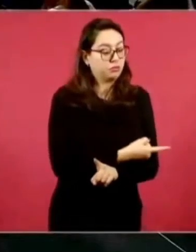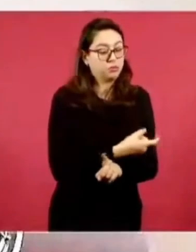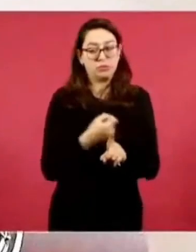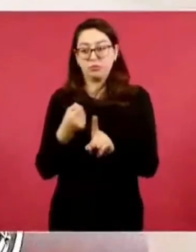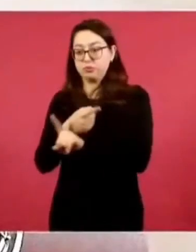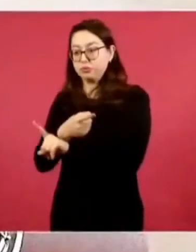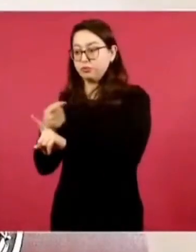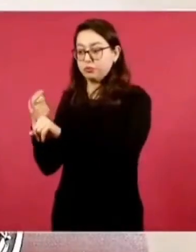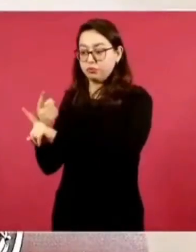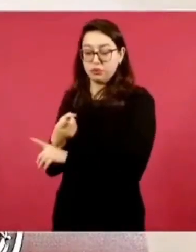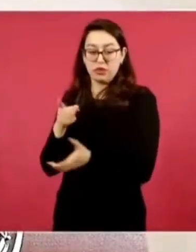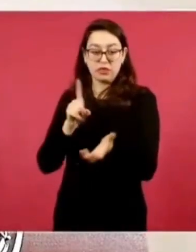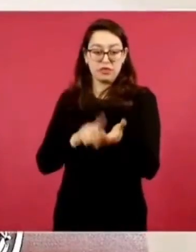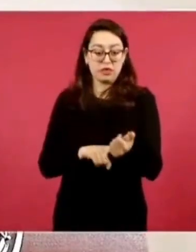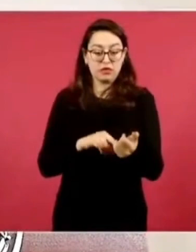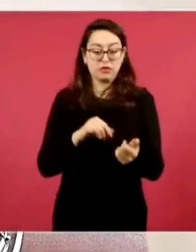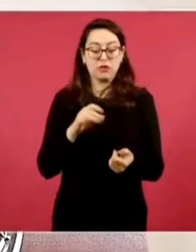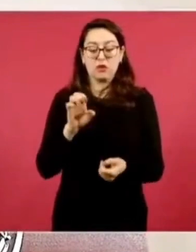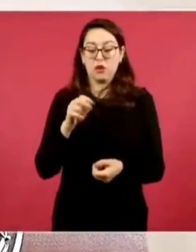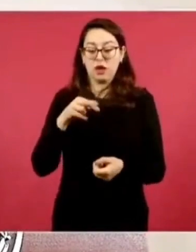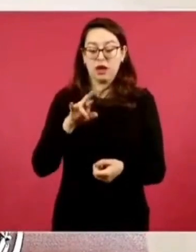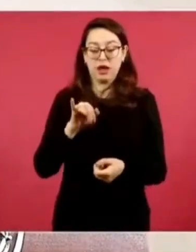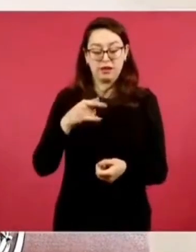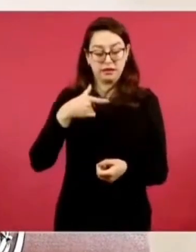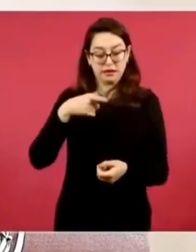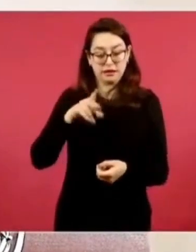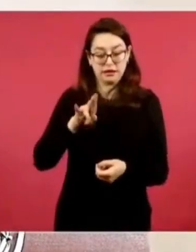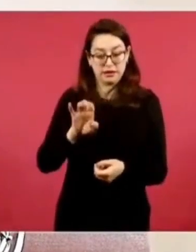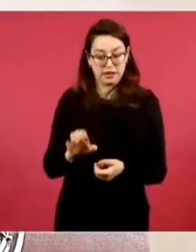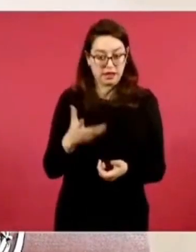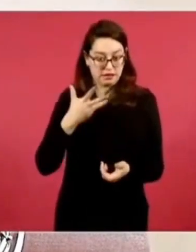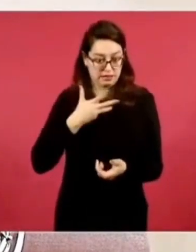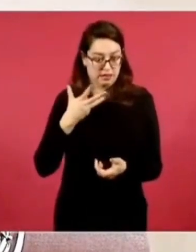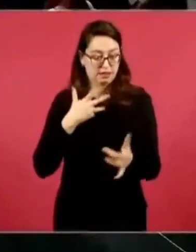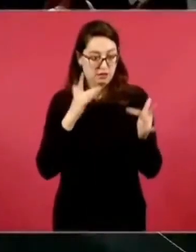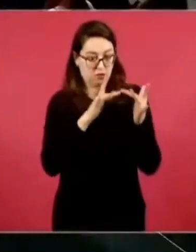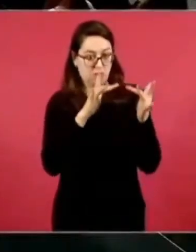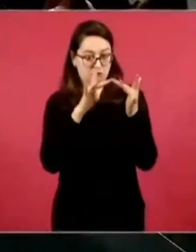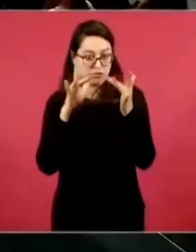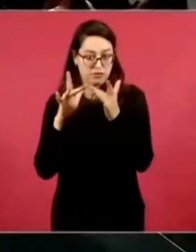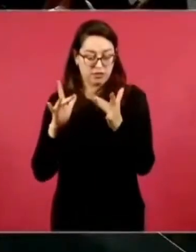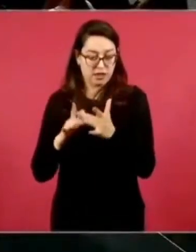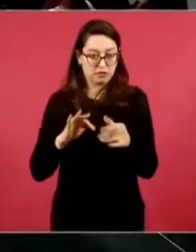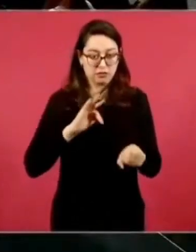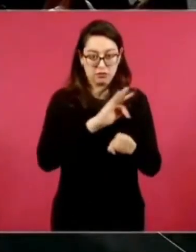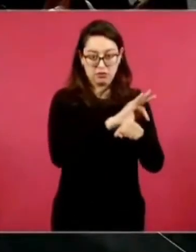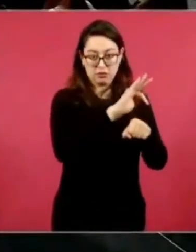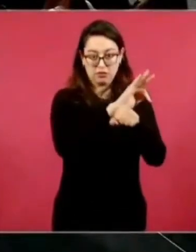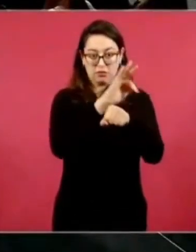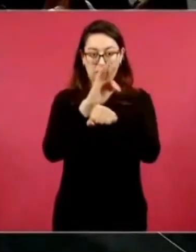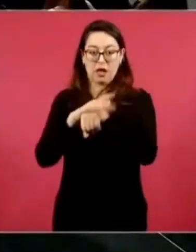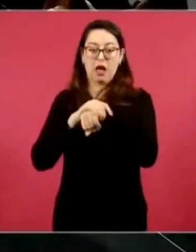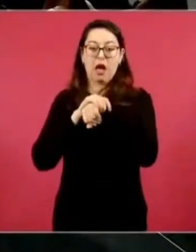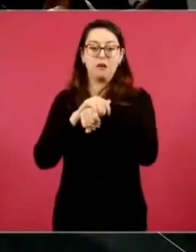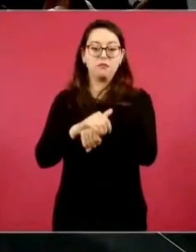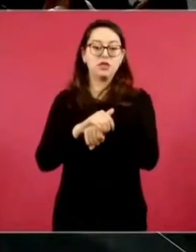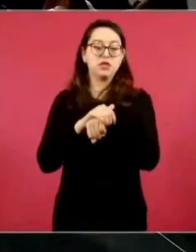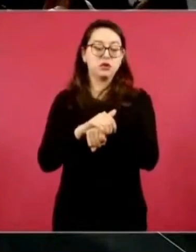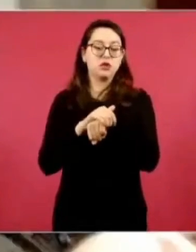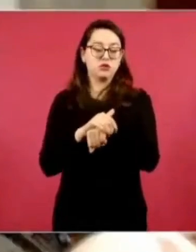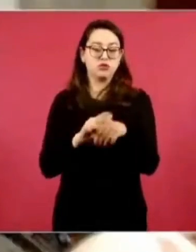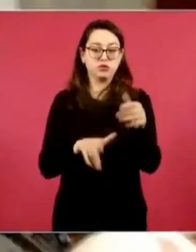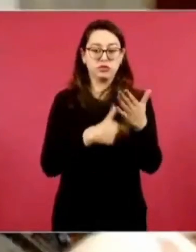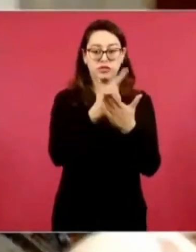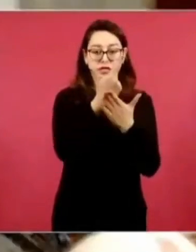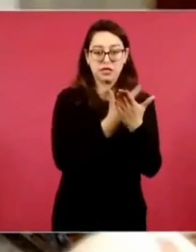llegaban en manos de Enrique Irazó, que está todo documentado, en donde él ponía a sus amigos en la lista